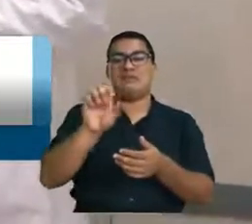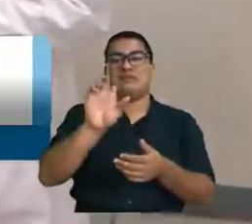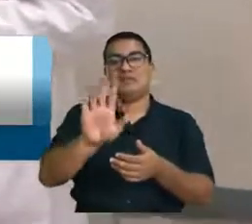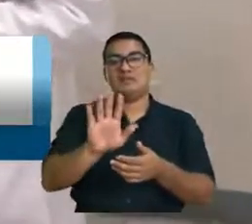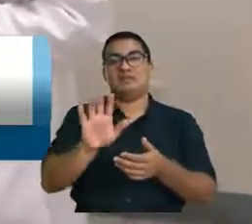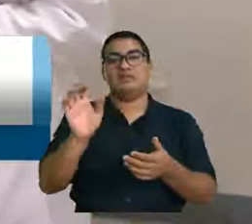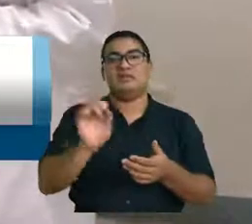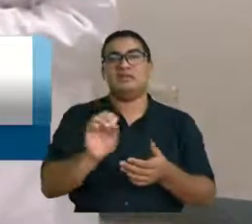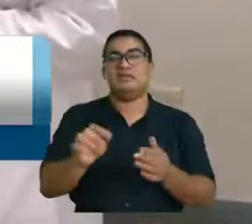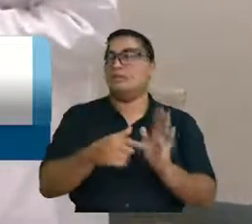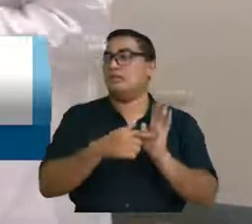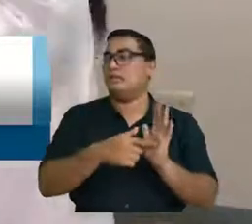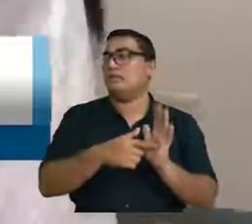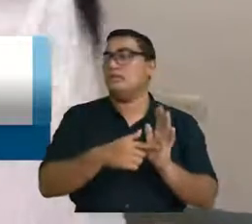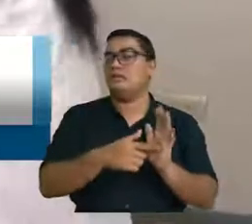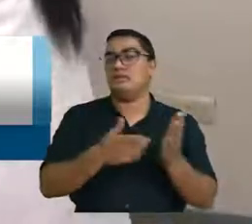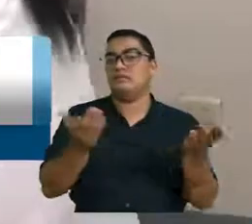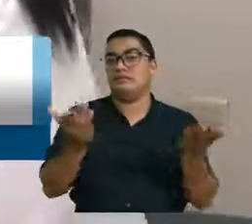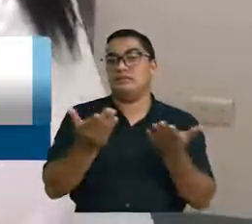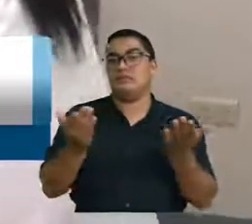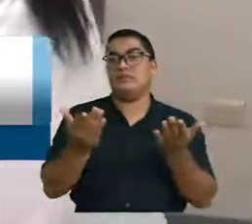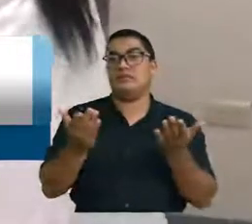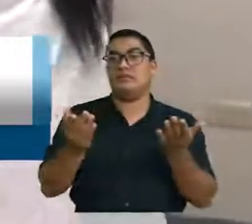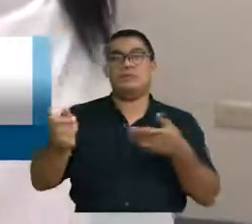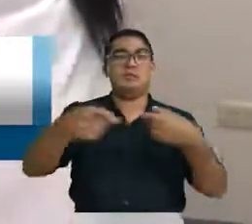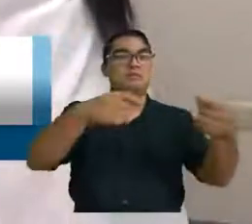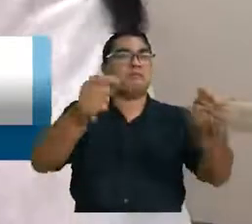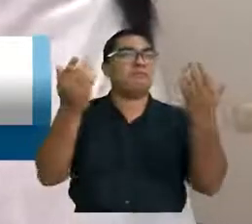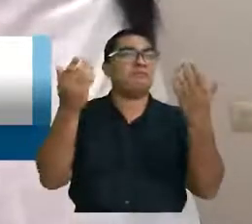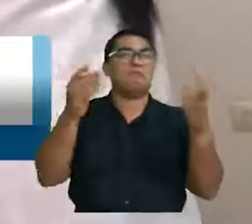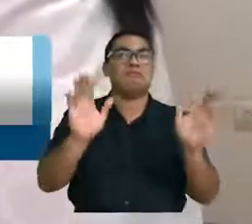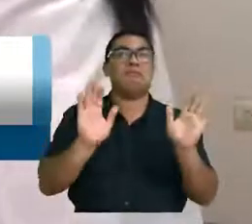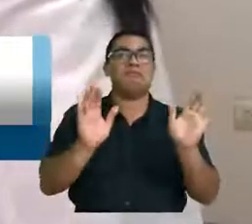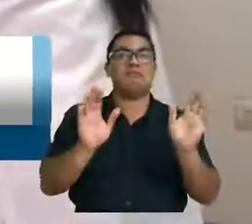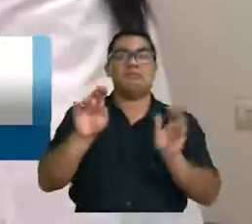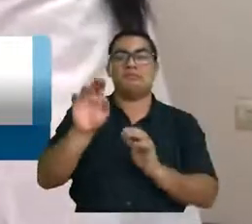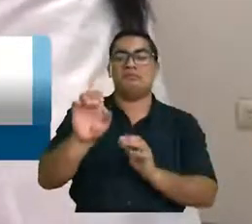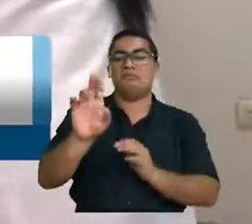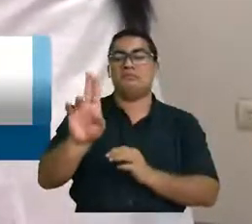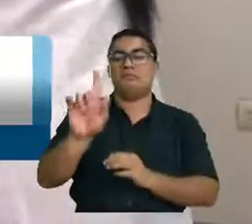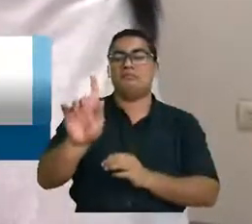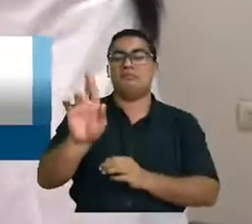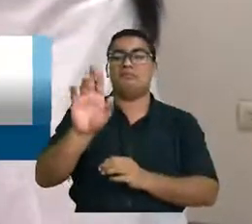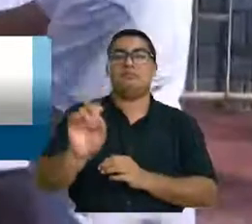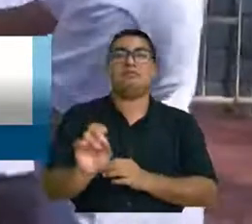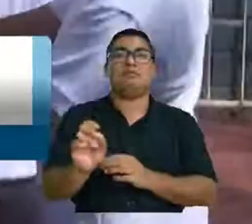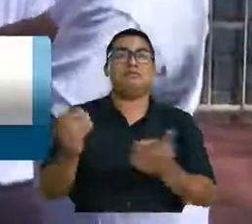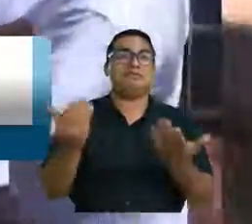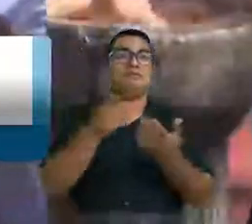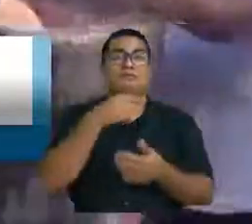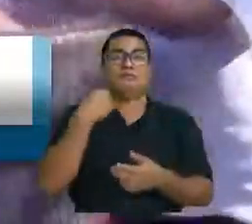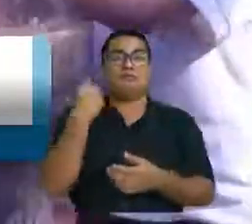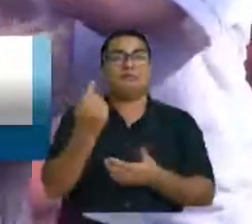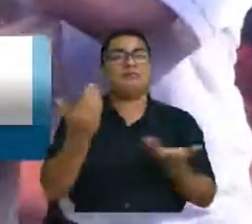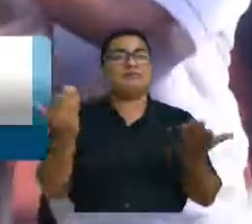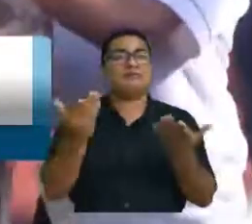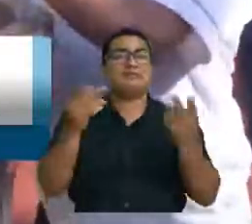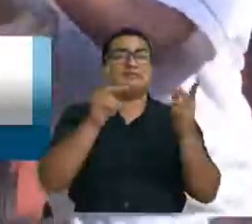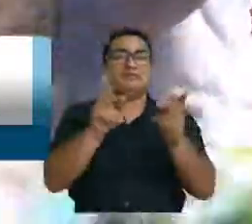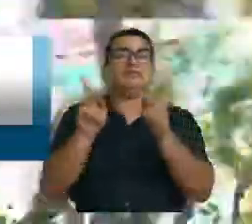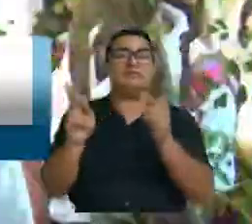menos. El pH neutro, y el jabón lo venden en cualquier lado y así se llama, neutro. Ese es el jabón que verdaderamente te